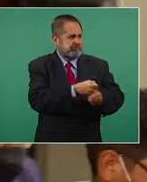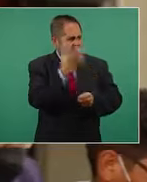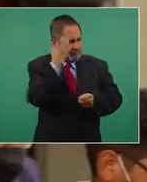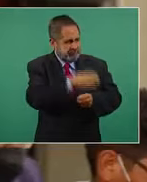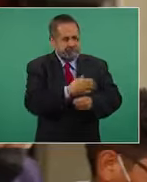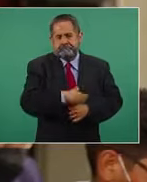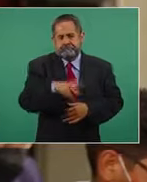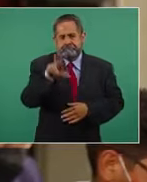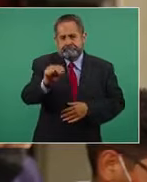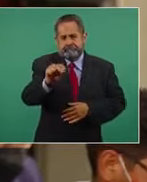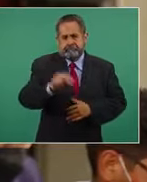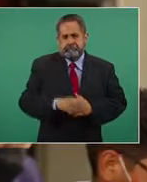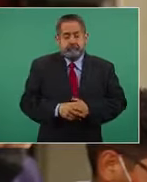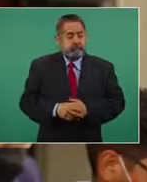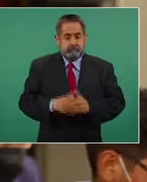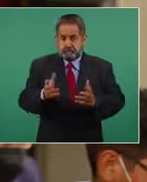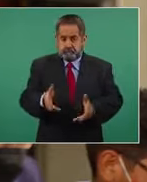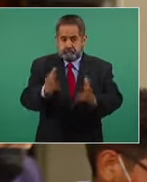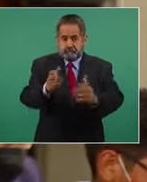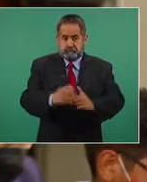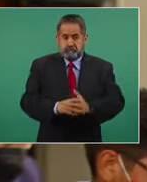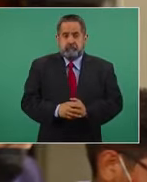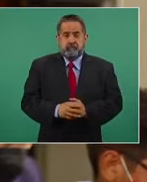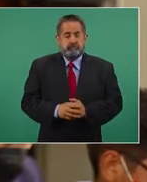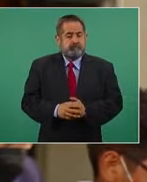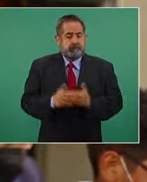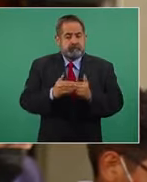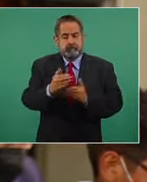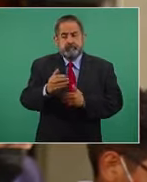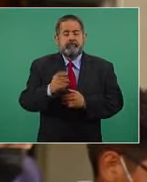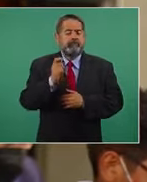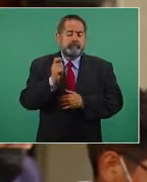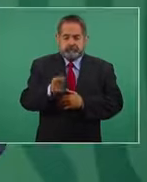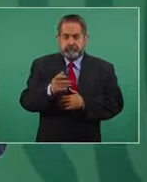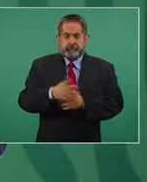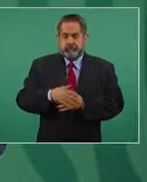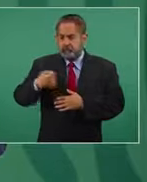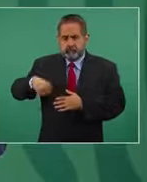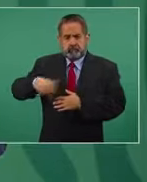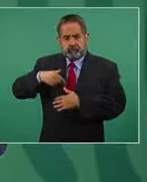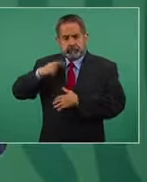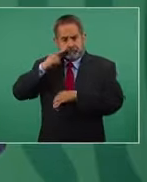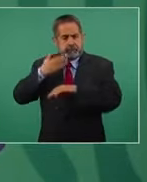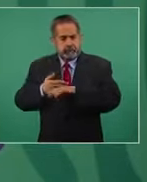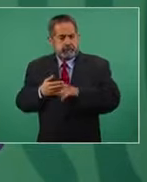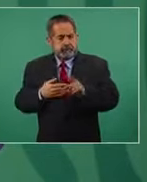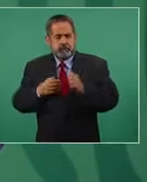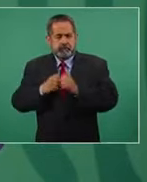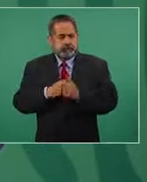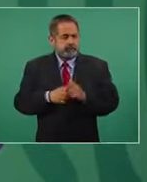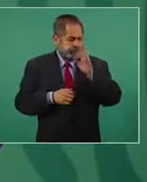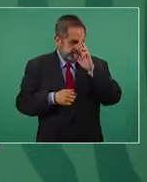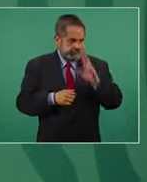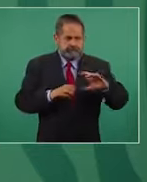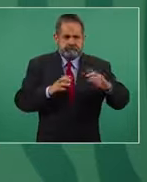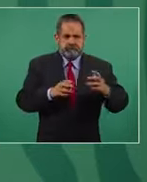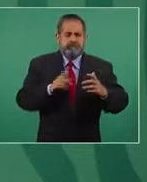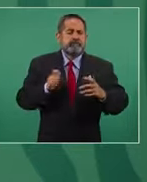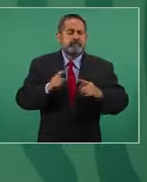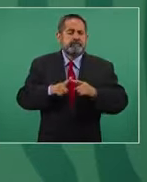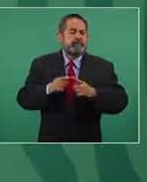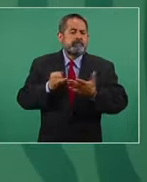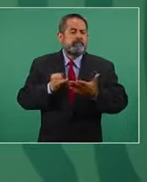Entonces, adelante, en lo que corresponde a nosotros, vamos a ser respetuosos de las